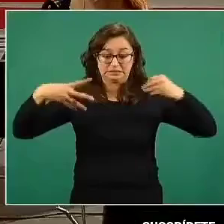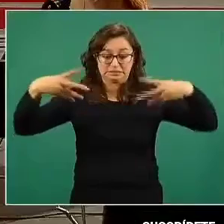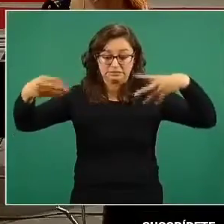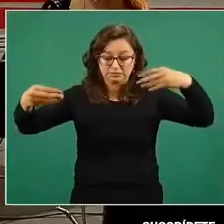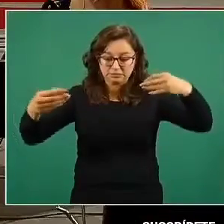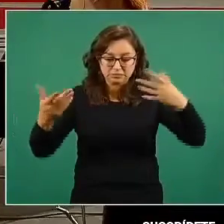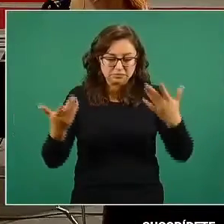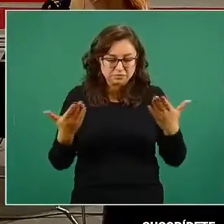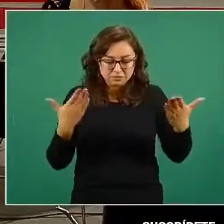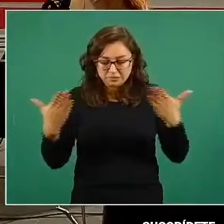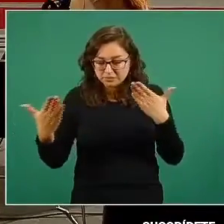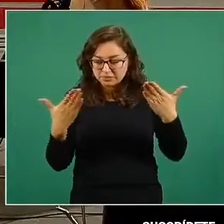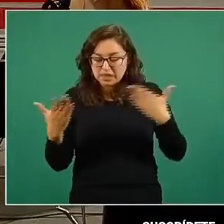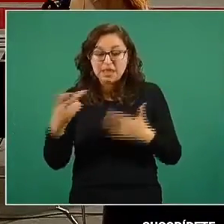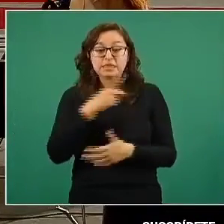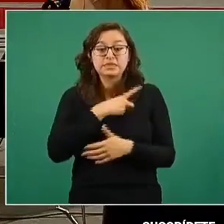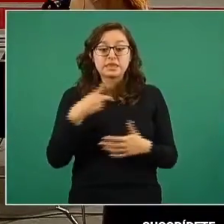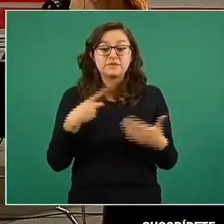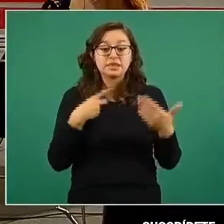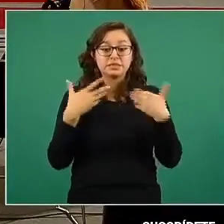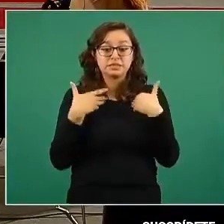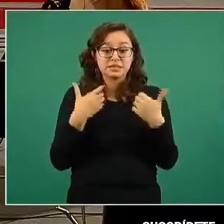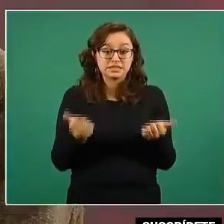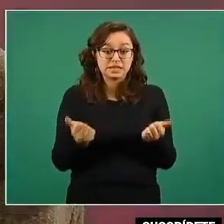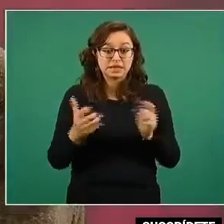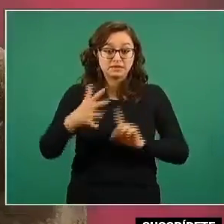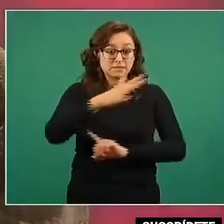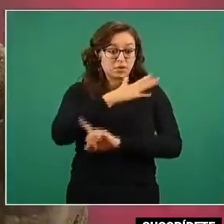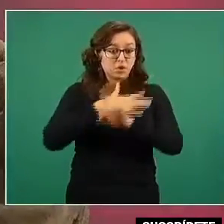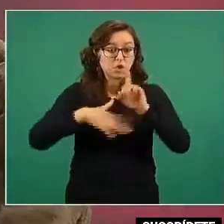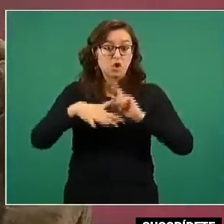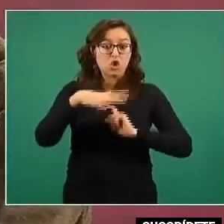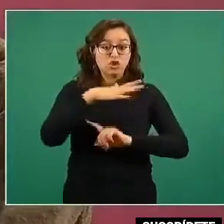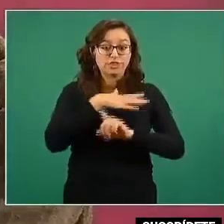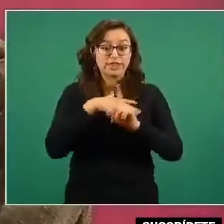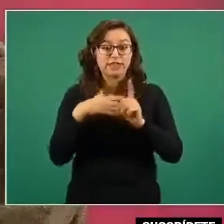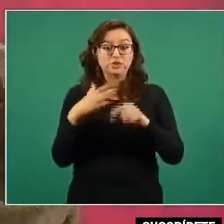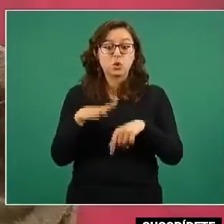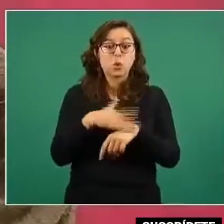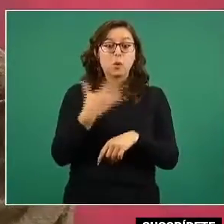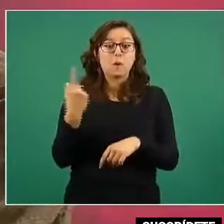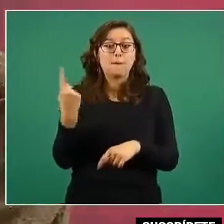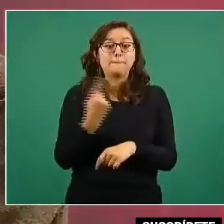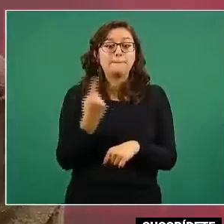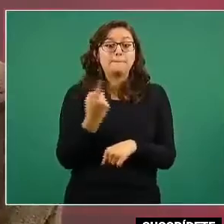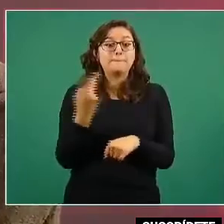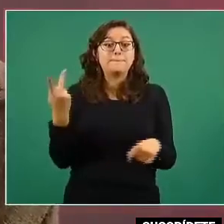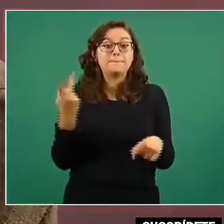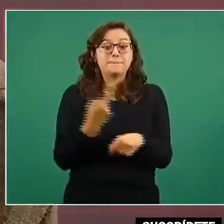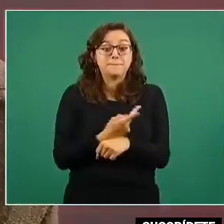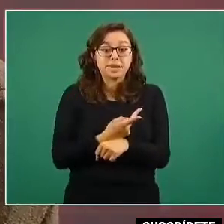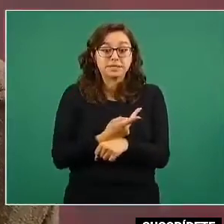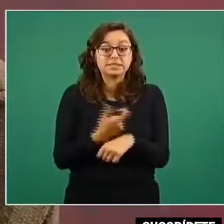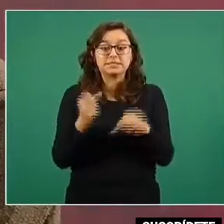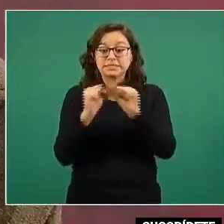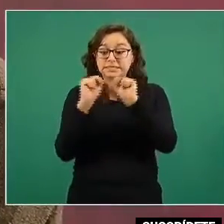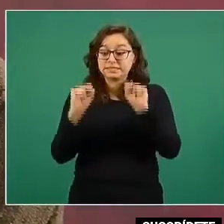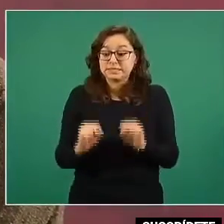en cuenta el contexto. Y el contexto es la situación que enfrentan los sistemas de